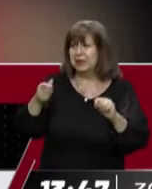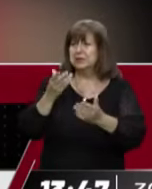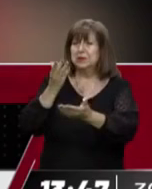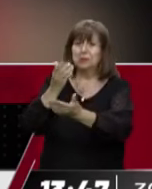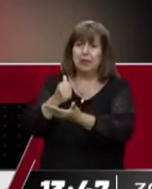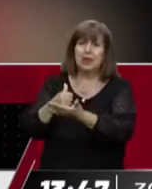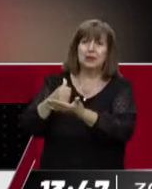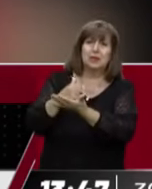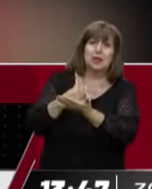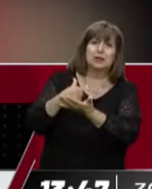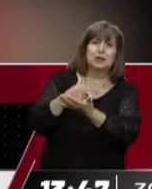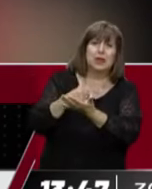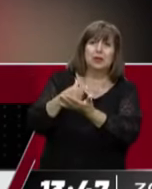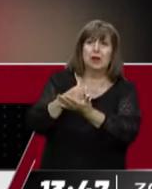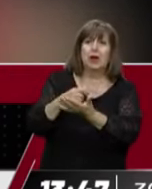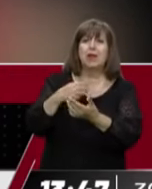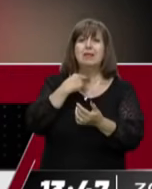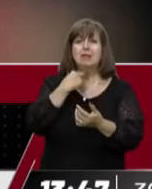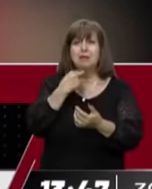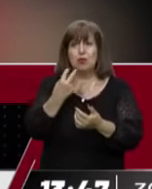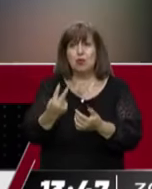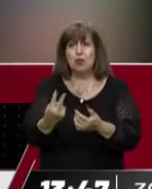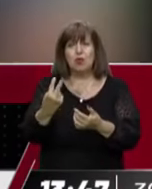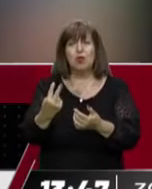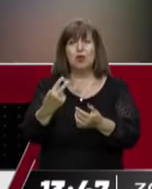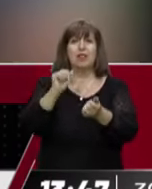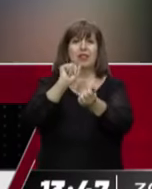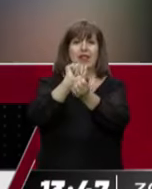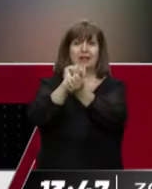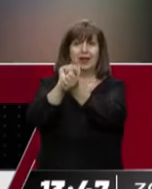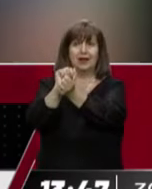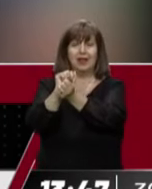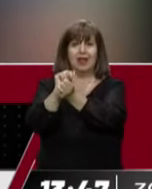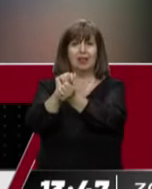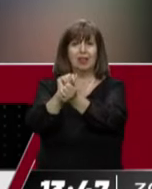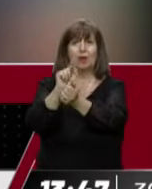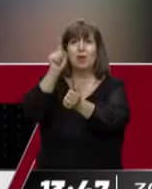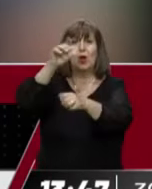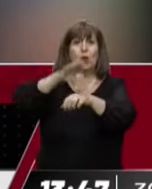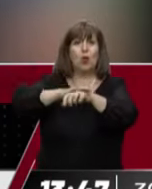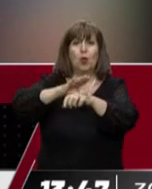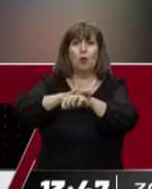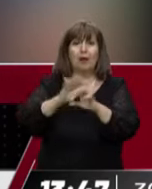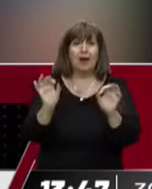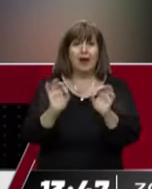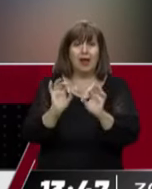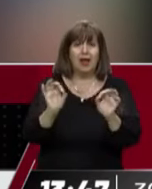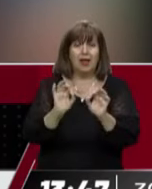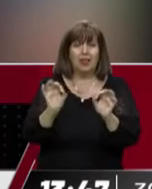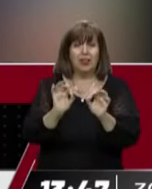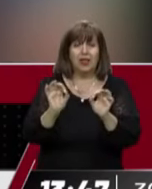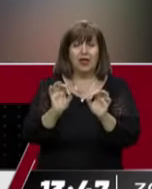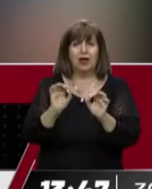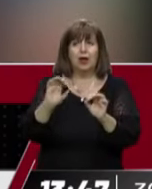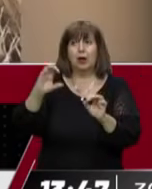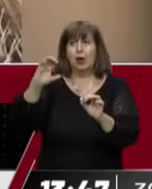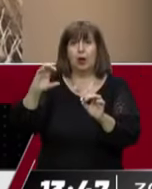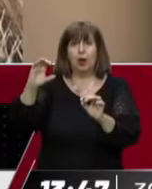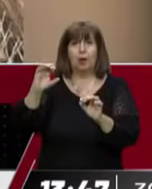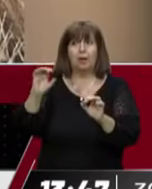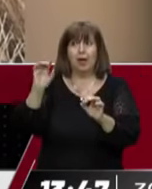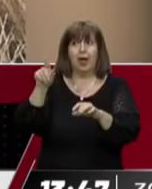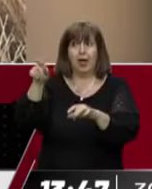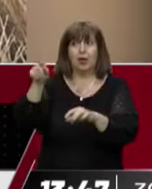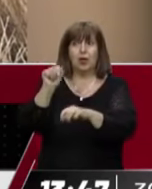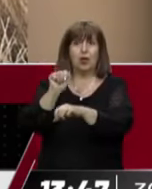pueden transcurrir rápidamente, pero en estas circunstancias deben ser los 6 meses más largos de la vida de la familia Arias. Un día debe ser